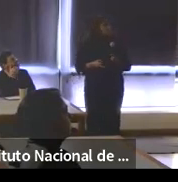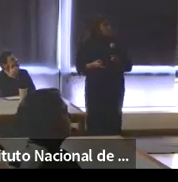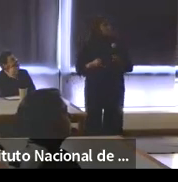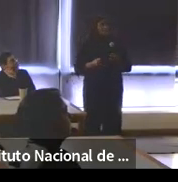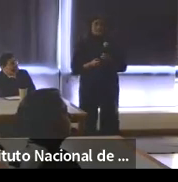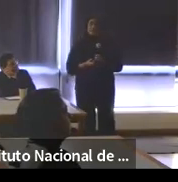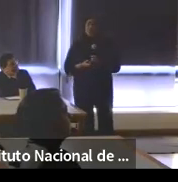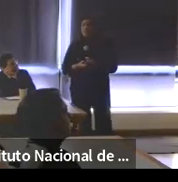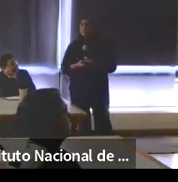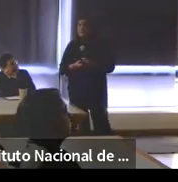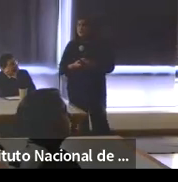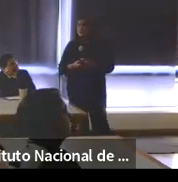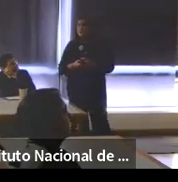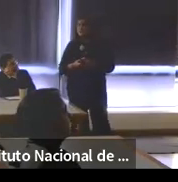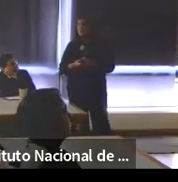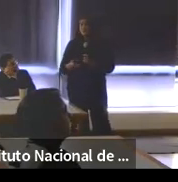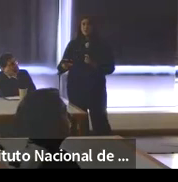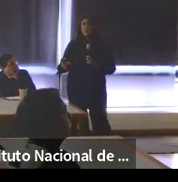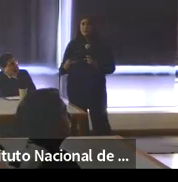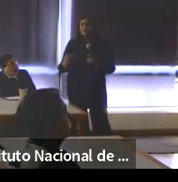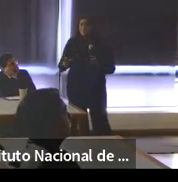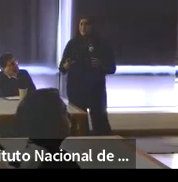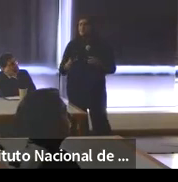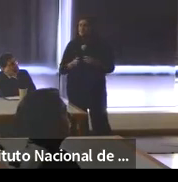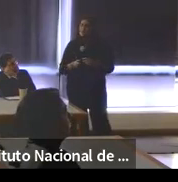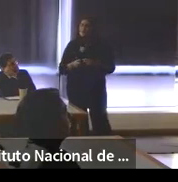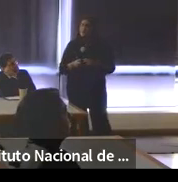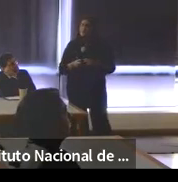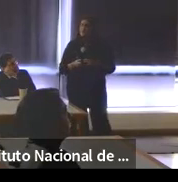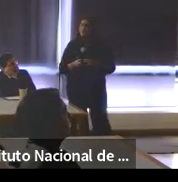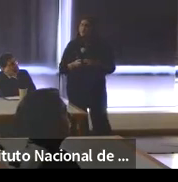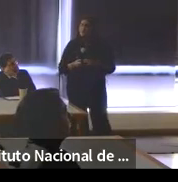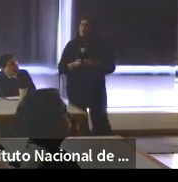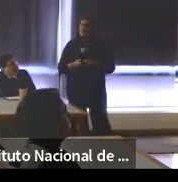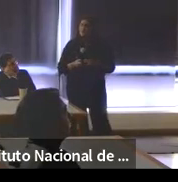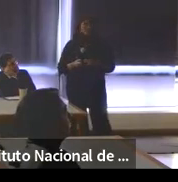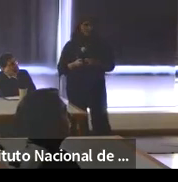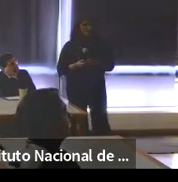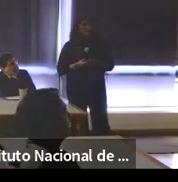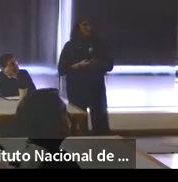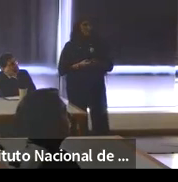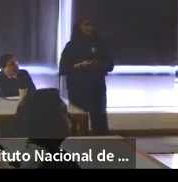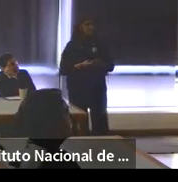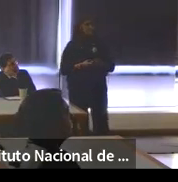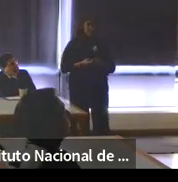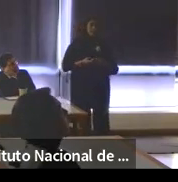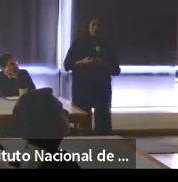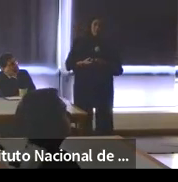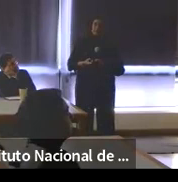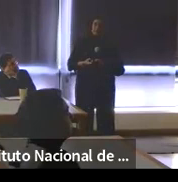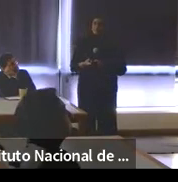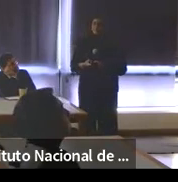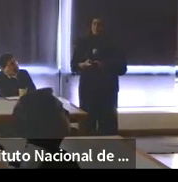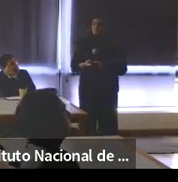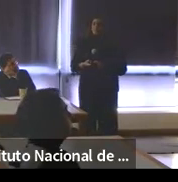y estas son Algunas estrategias de negociación yo te decía Pues siempre hay que apostar ganar pero hay veces que es ganar